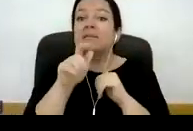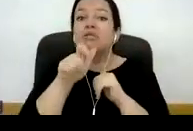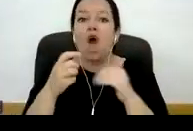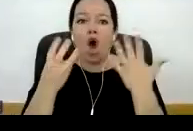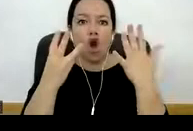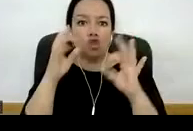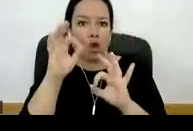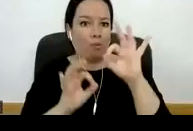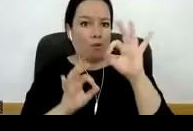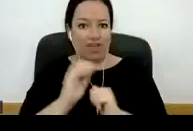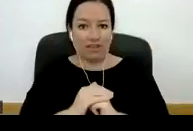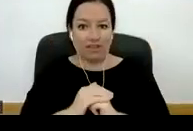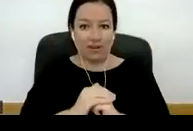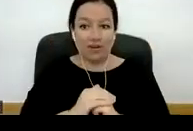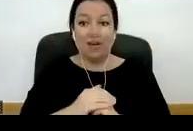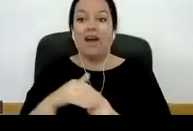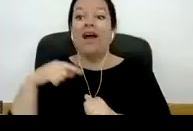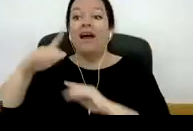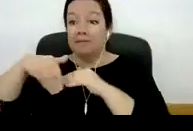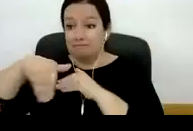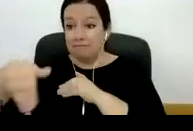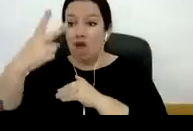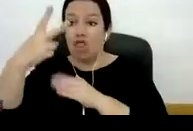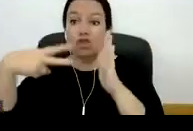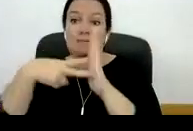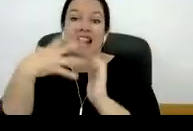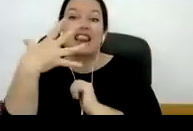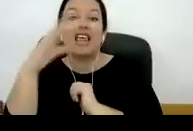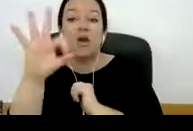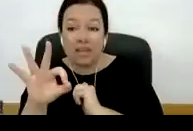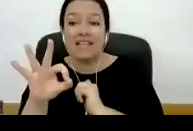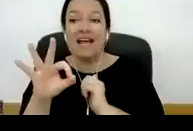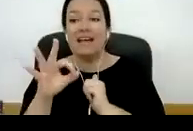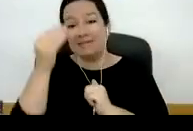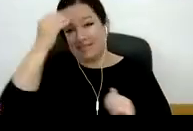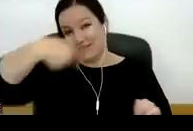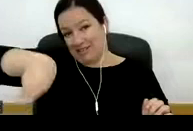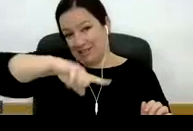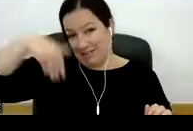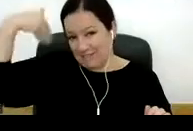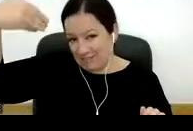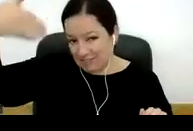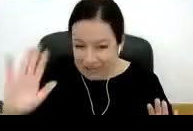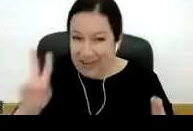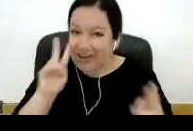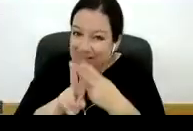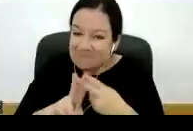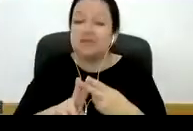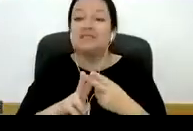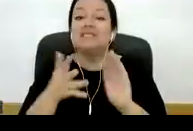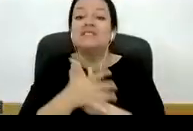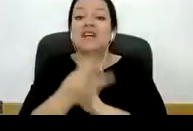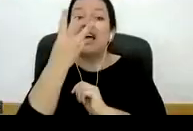8% y en 2050, esperemos vernos la mayoría, si fuera posible, será